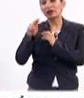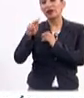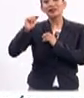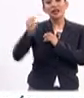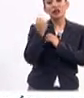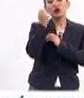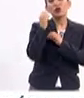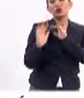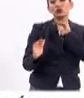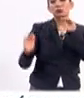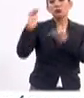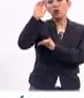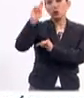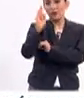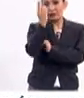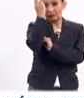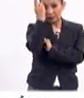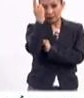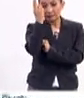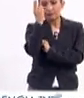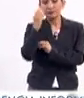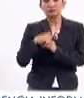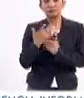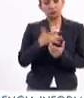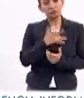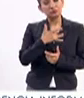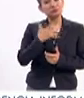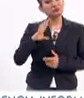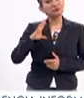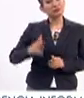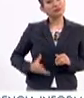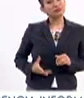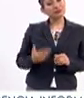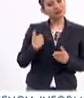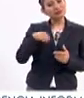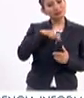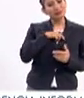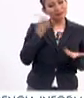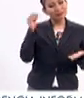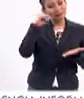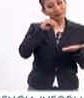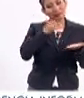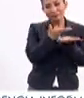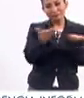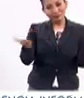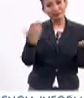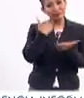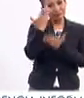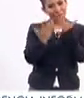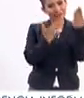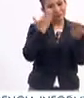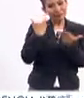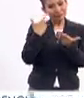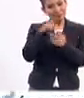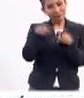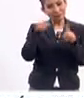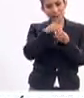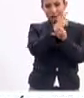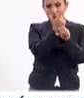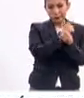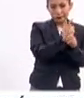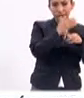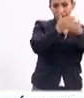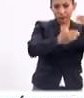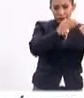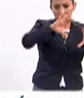Técnico Superior Universitario. Y nos sentimos muy orgullosos de nuestra oferta educativa. Tenemos licenciatura